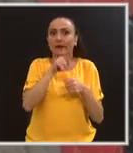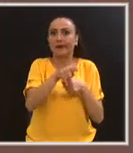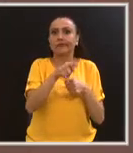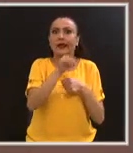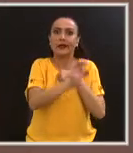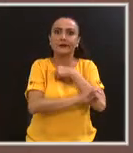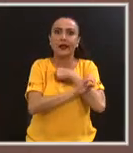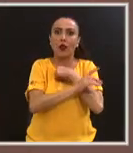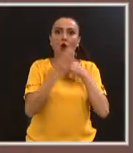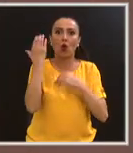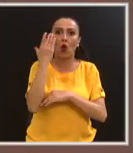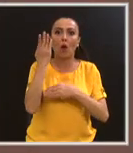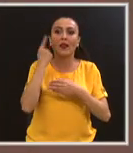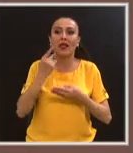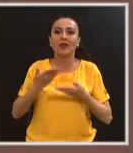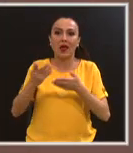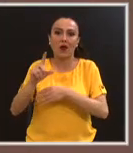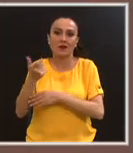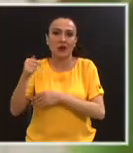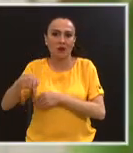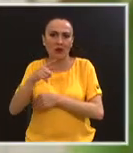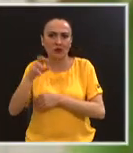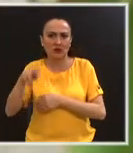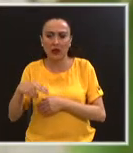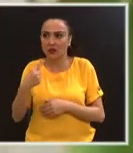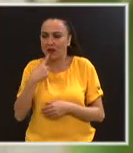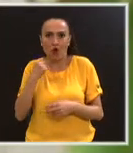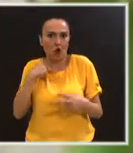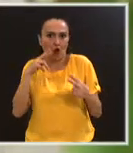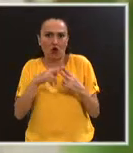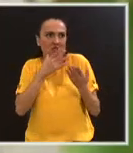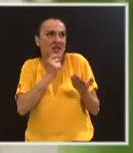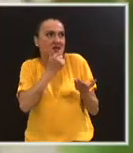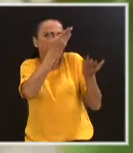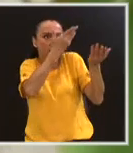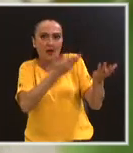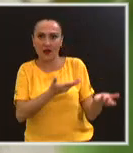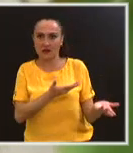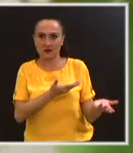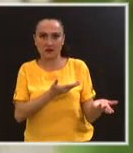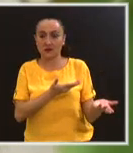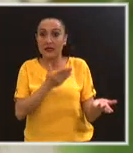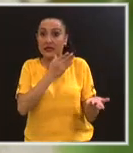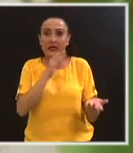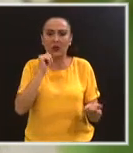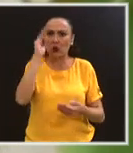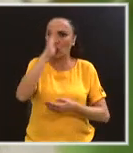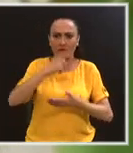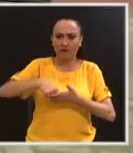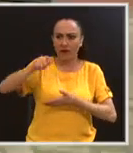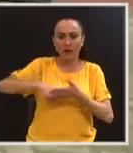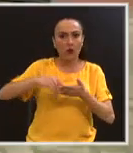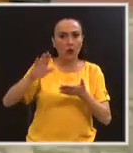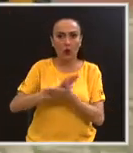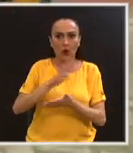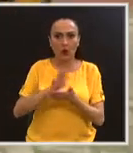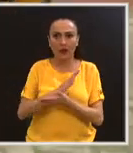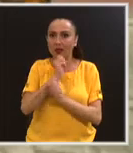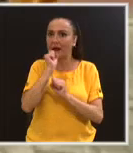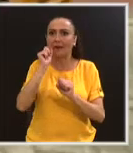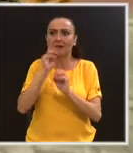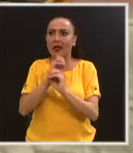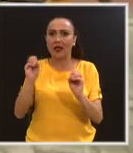naturalizarse En esa ocasión dijo que ni siquiera conocía a su aparente esposo y que nunca firmó un documento ni